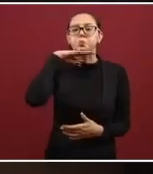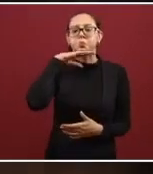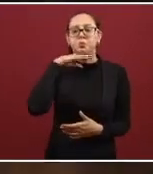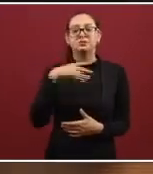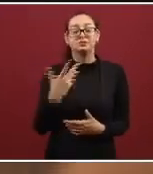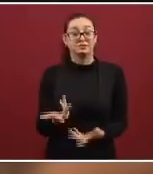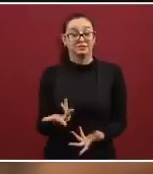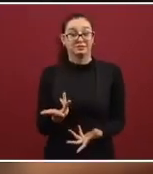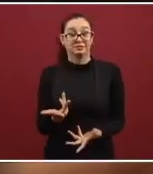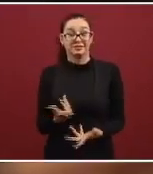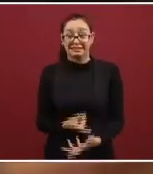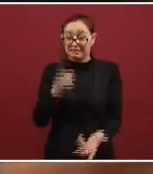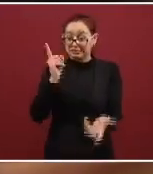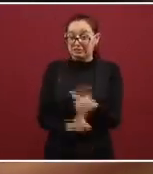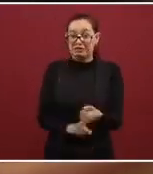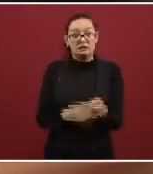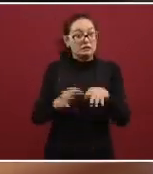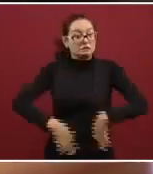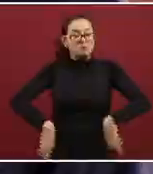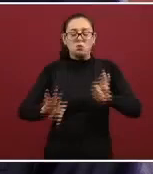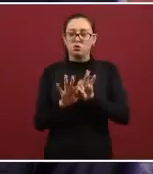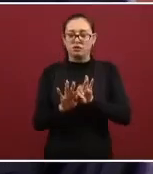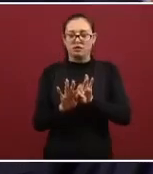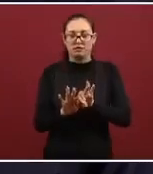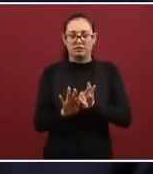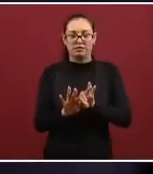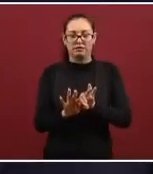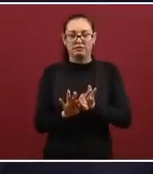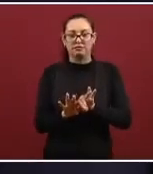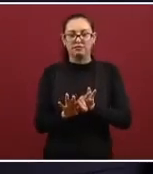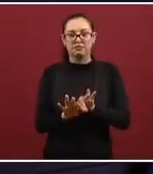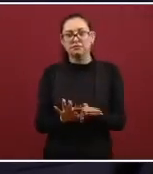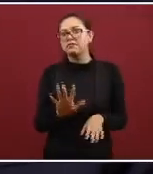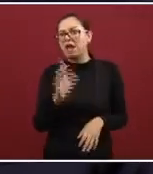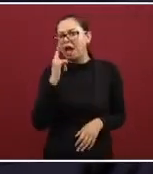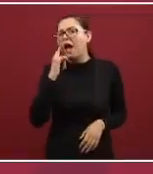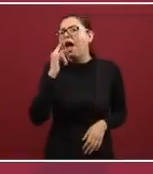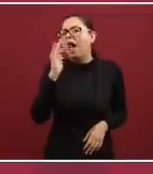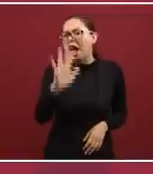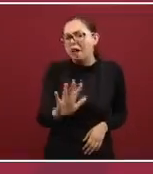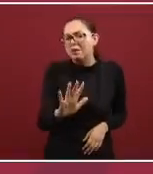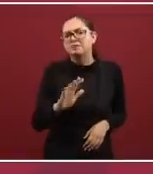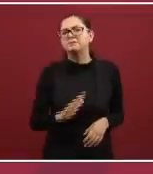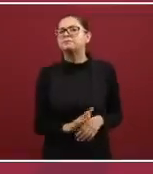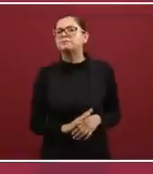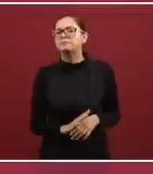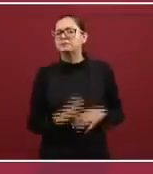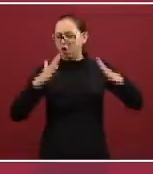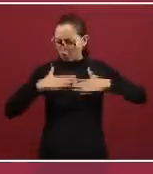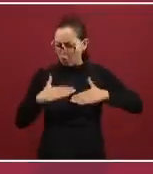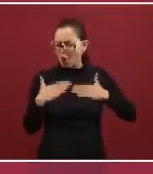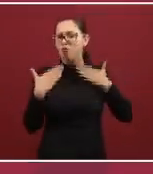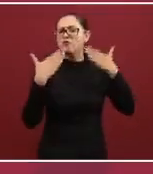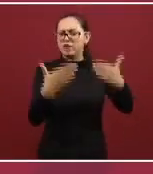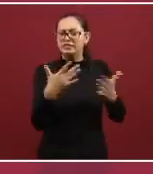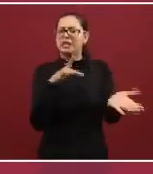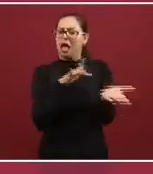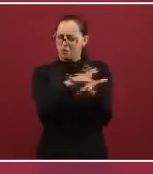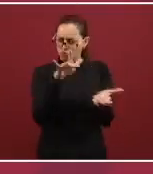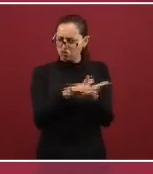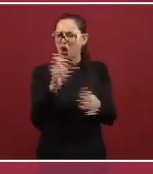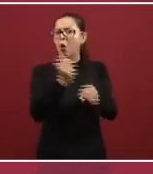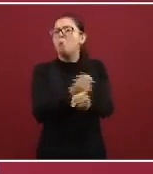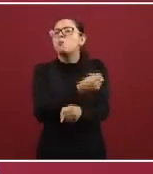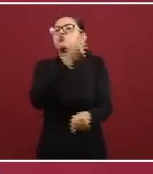Entonces, la esencia es, a ver, te dimos la confianza, te apoyamos, te